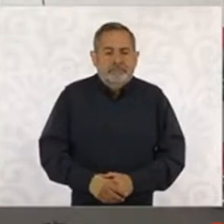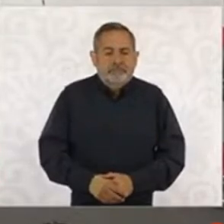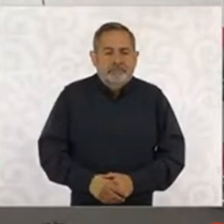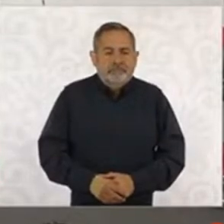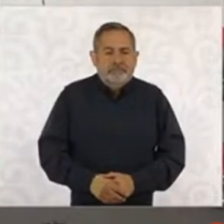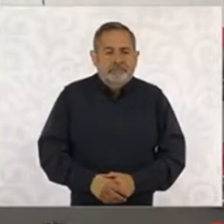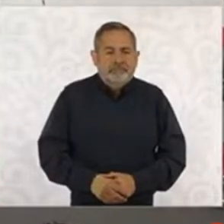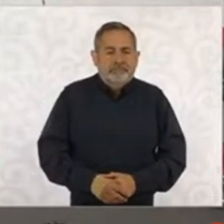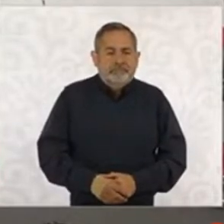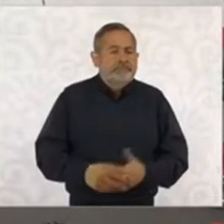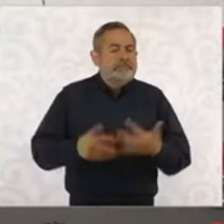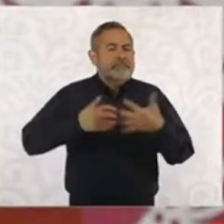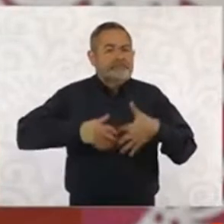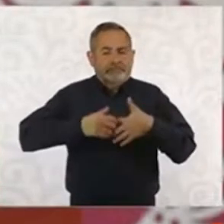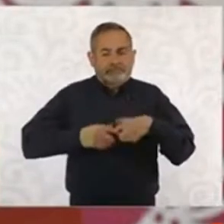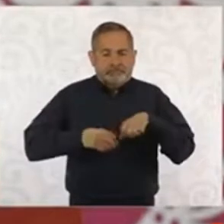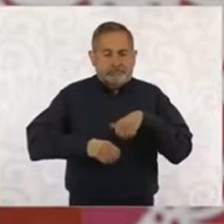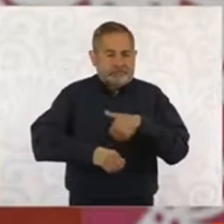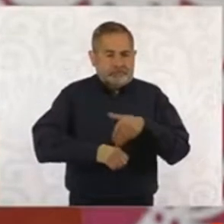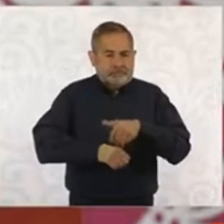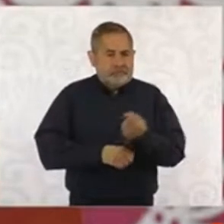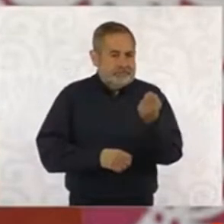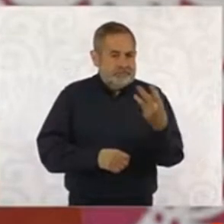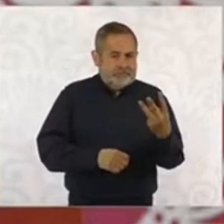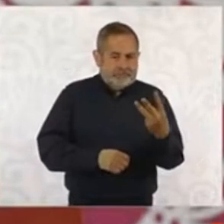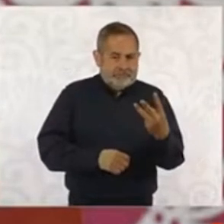La empresa número 3